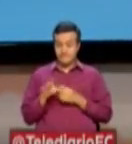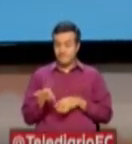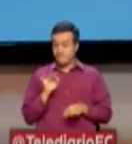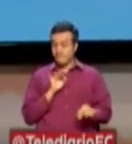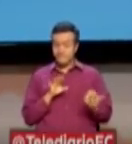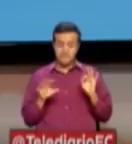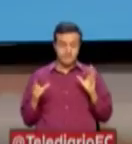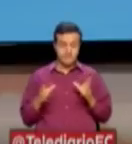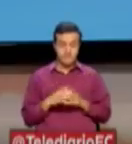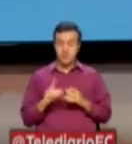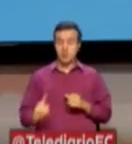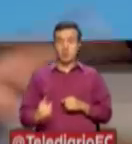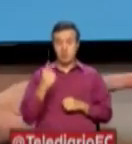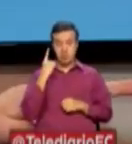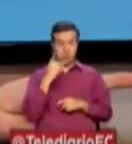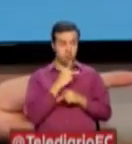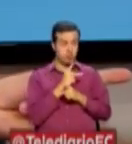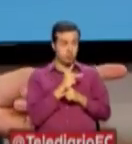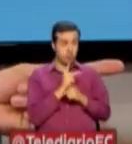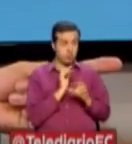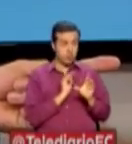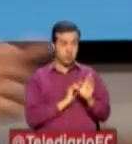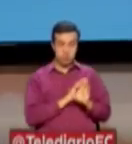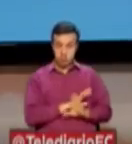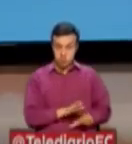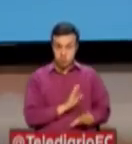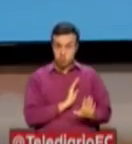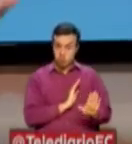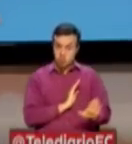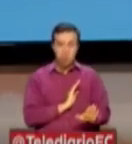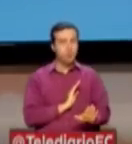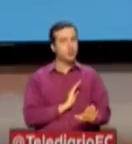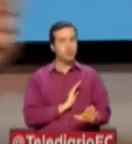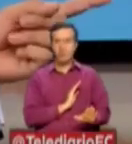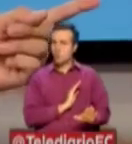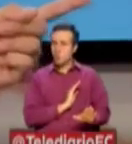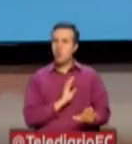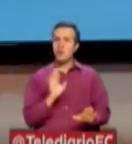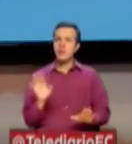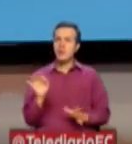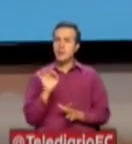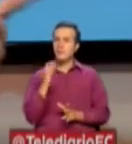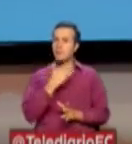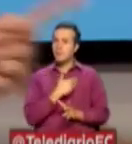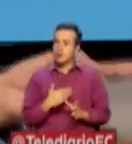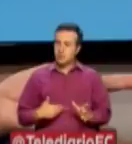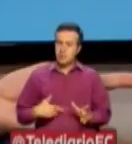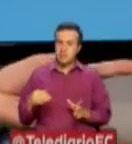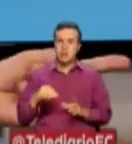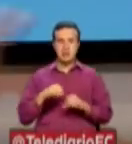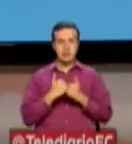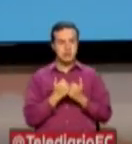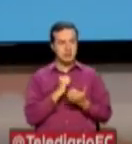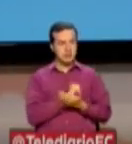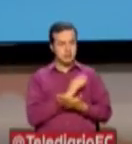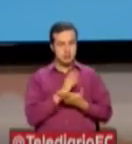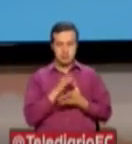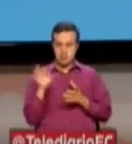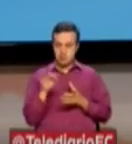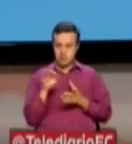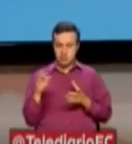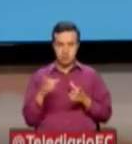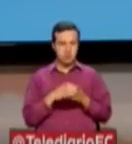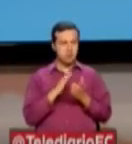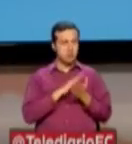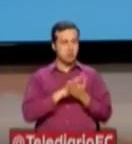que no es exclusiva del consejo de participación es conformada por delegados del ejecutivo delegado de legislativo y delegados de la función de